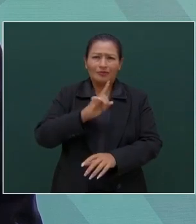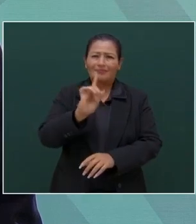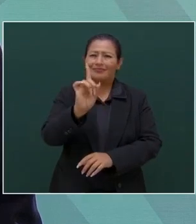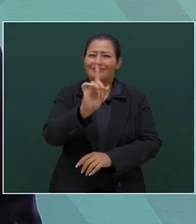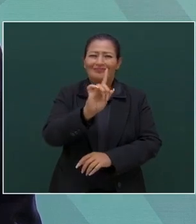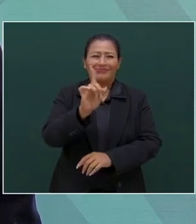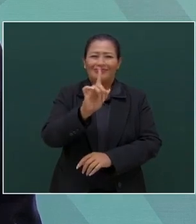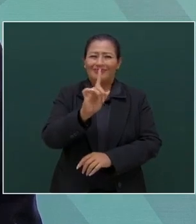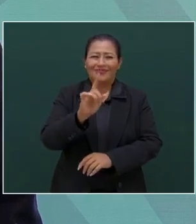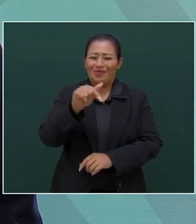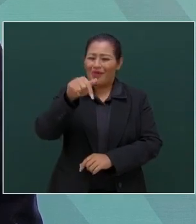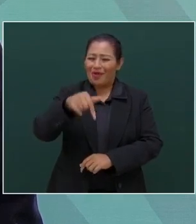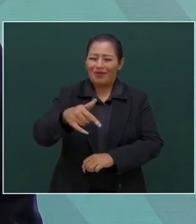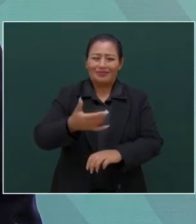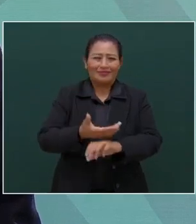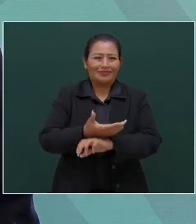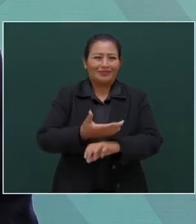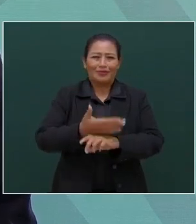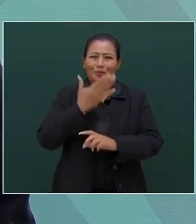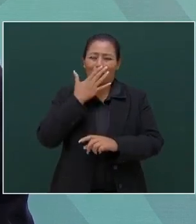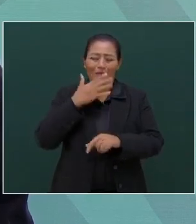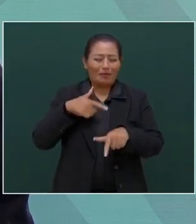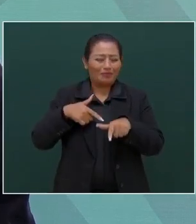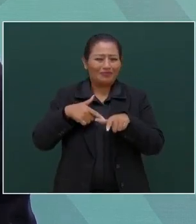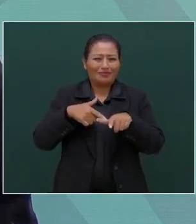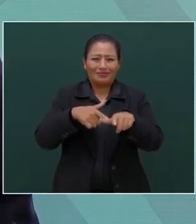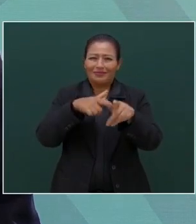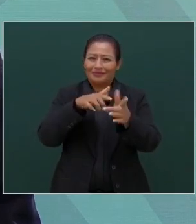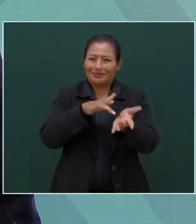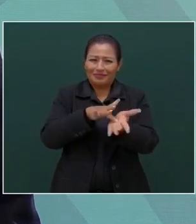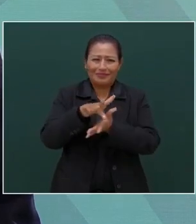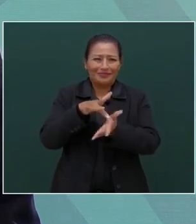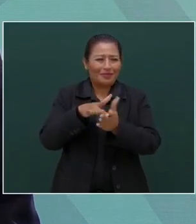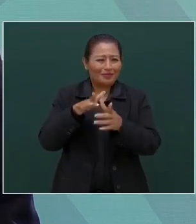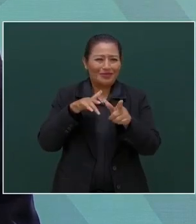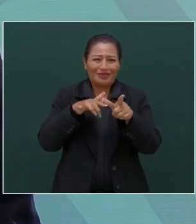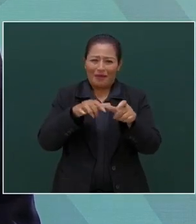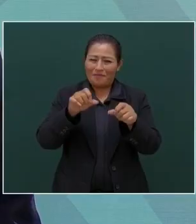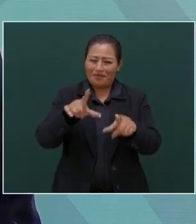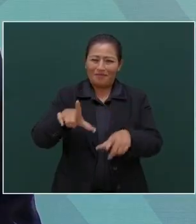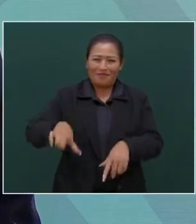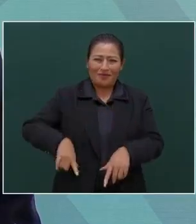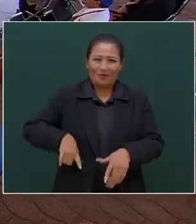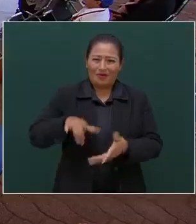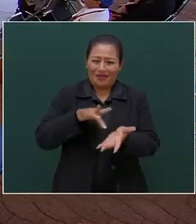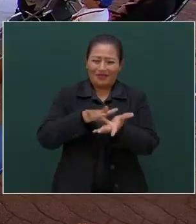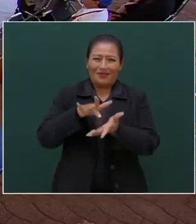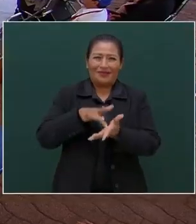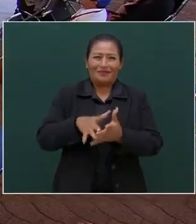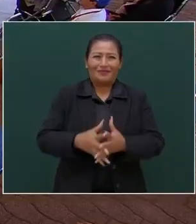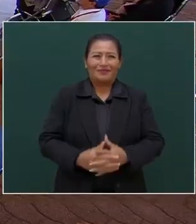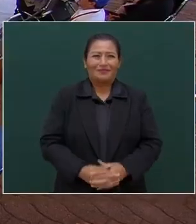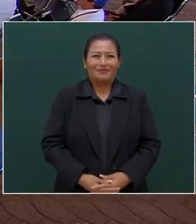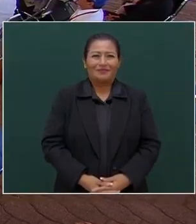a Sonora y vamos a seguir apoyando al gobernador.